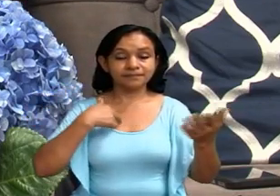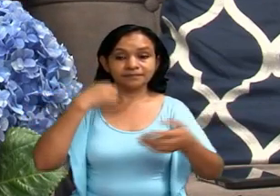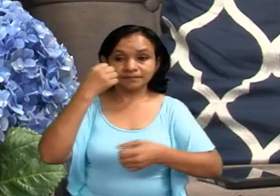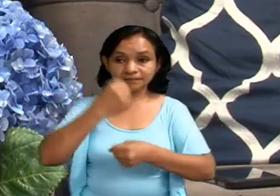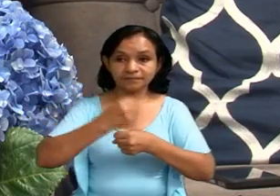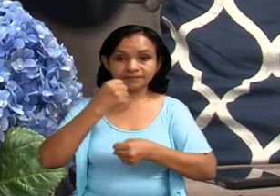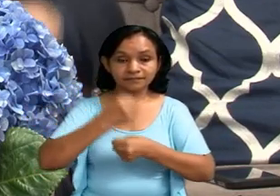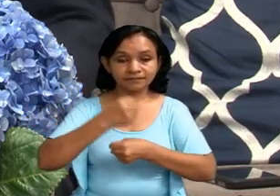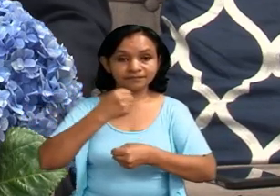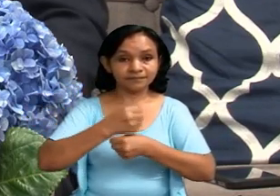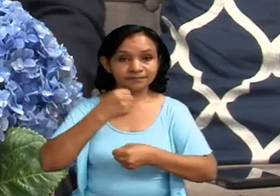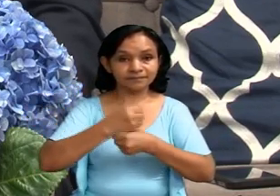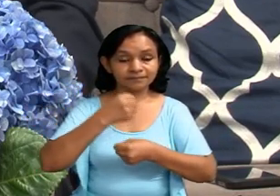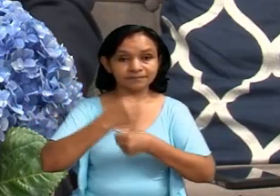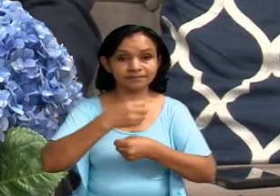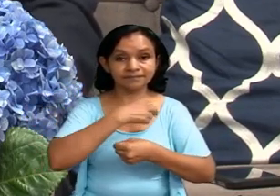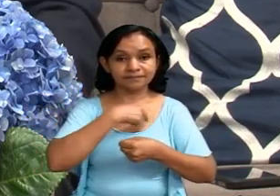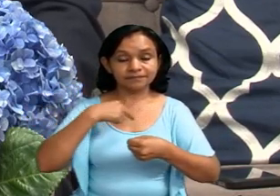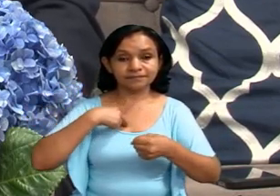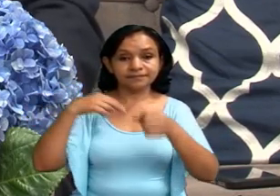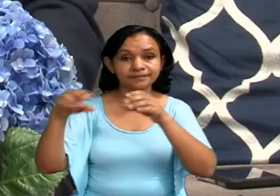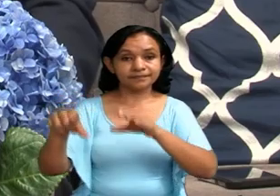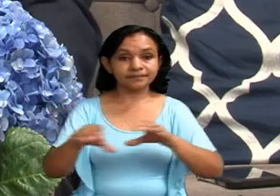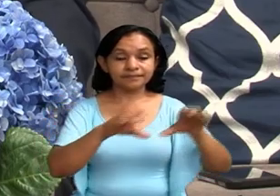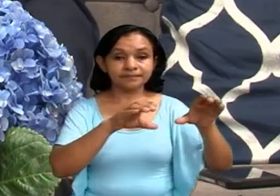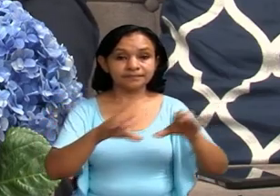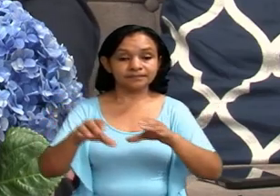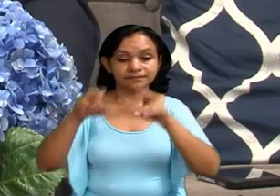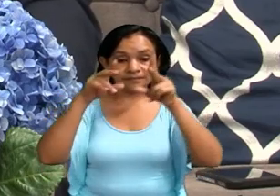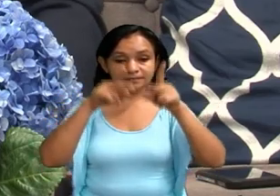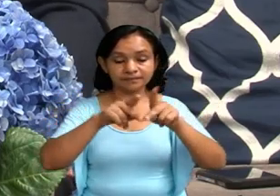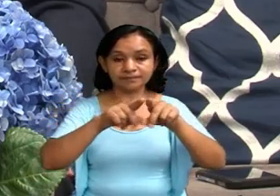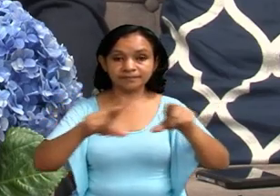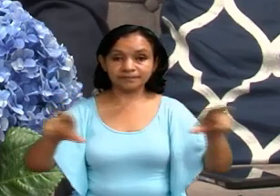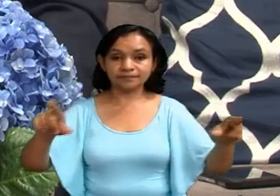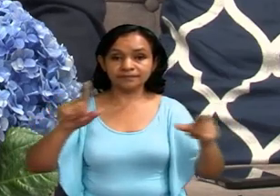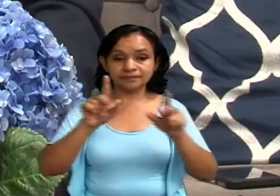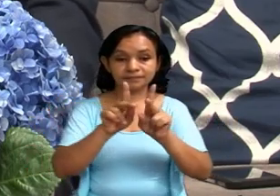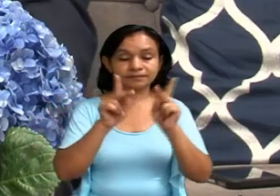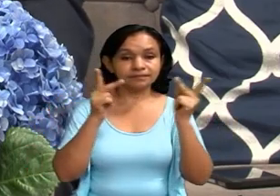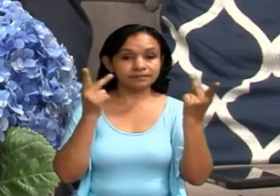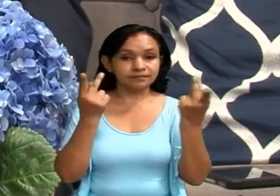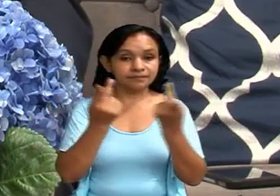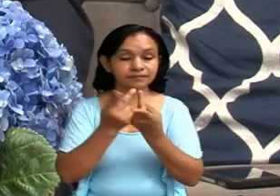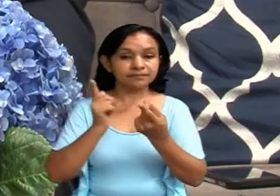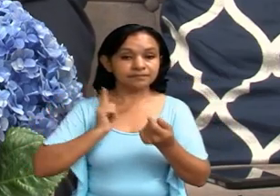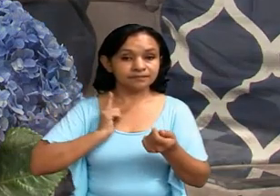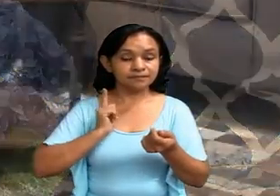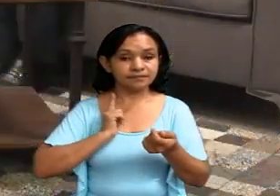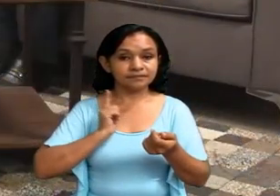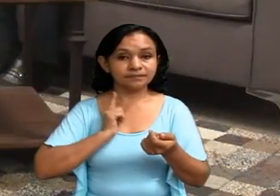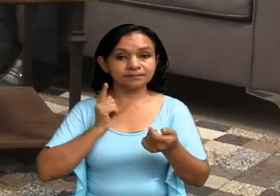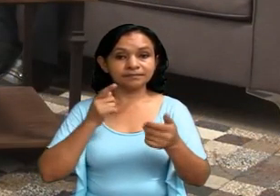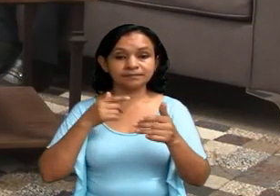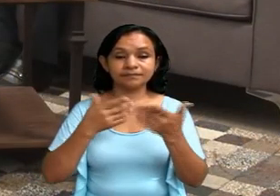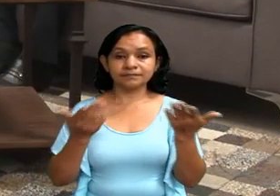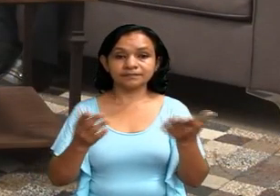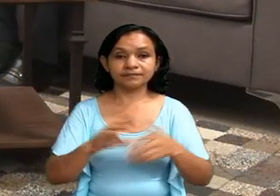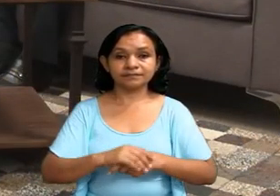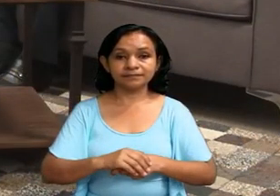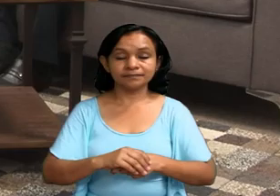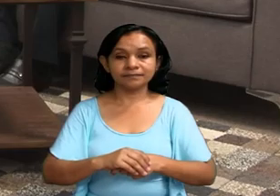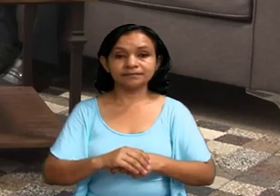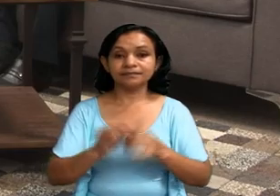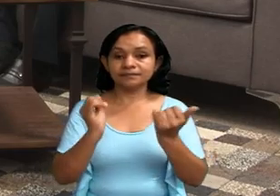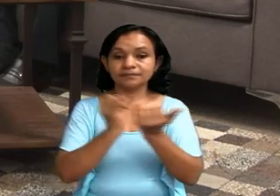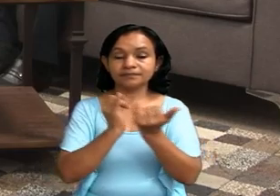trabajamos en actividades que las planificamos para que nuestro pueblo pueda tener acceso a la cultura. Y también